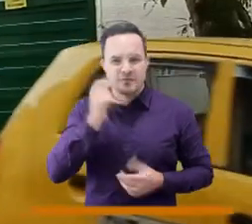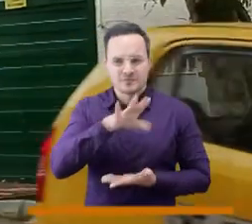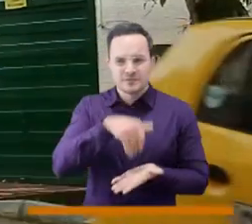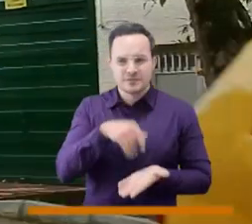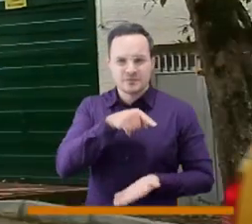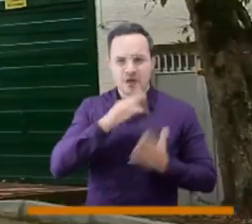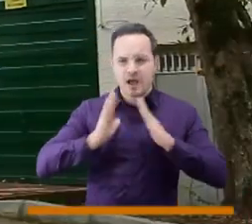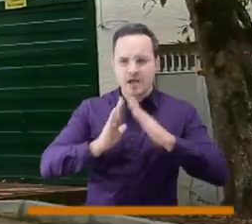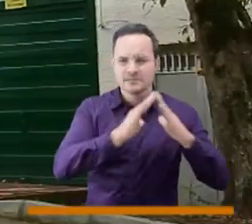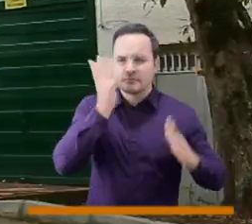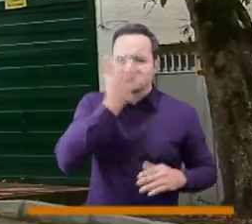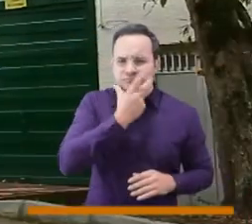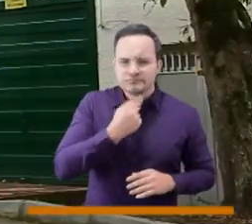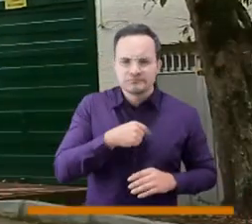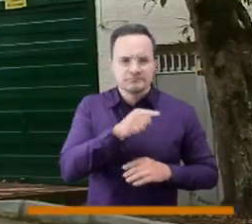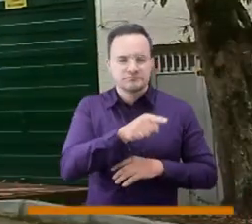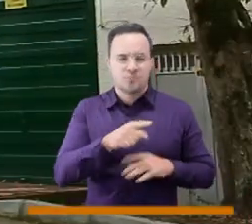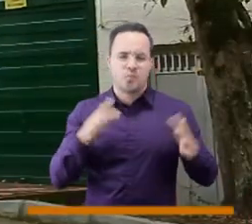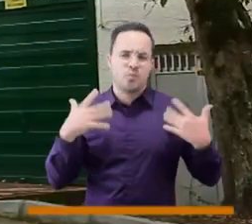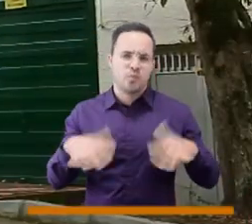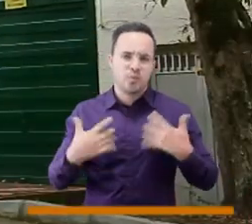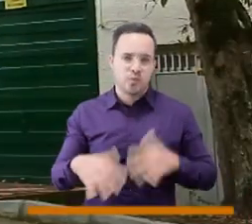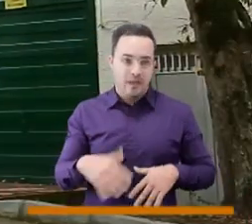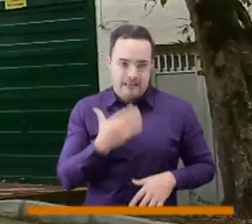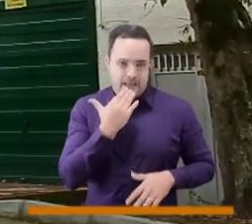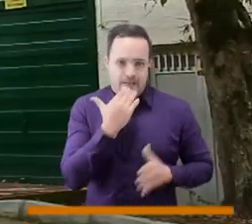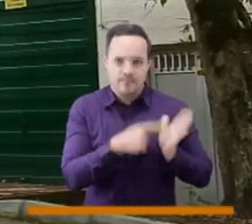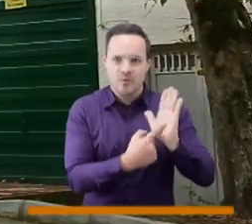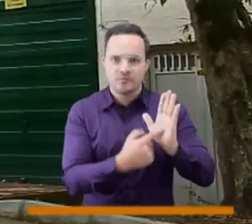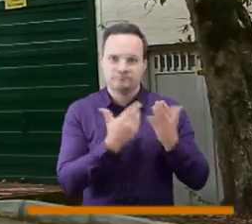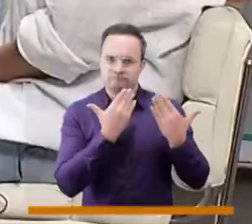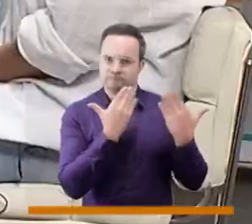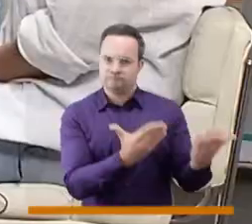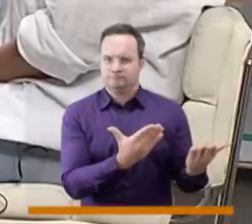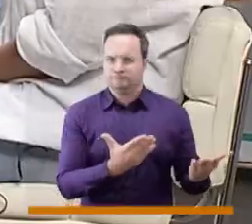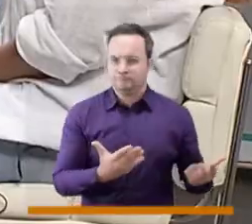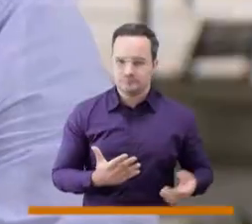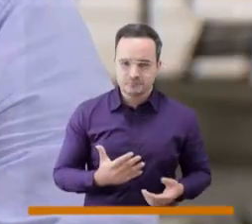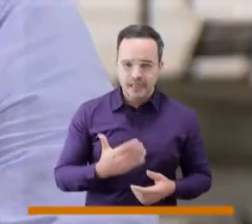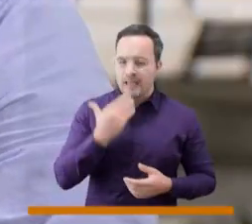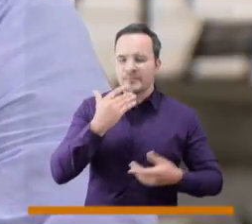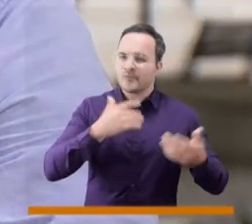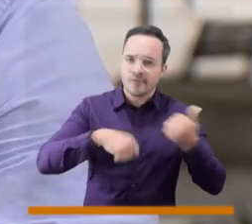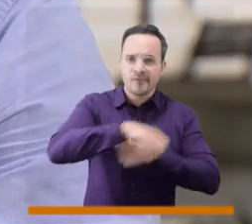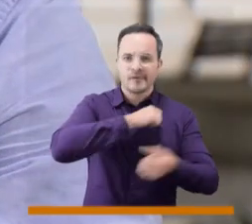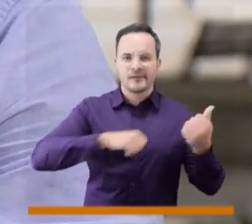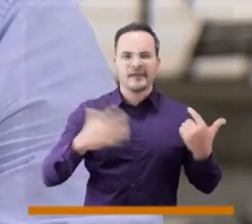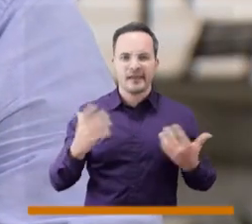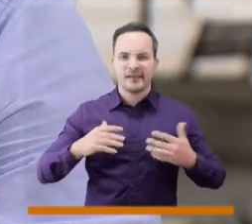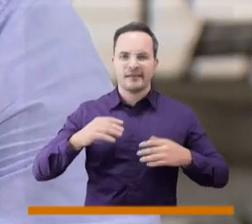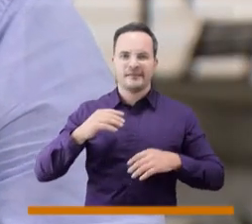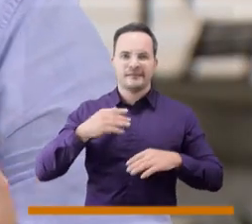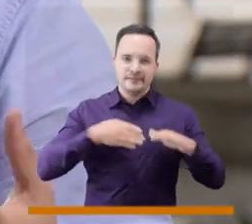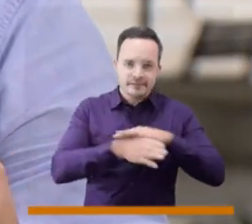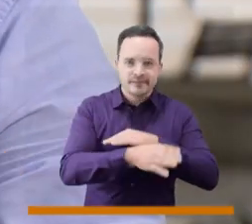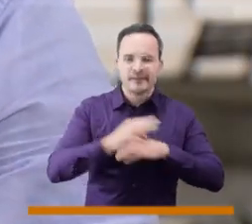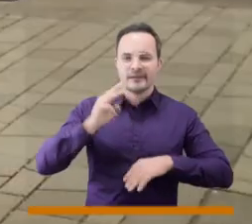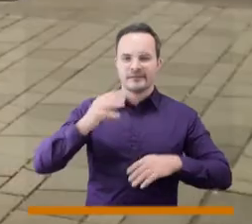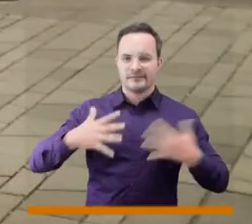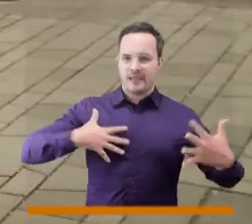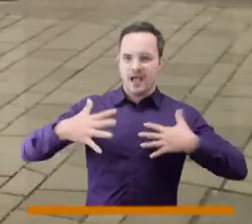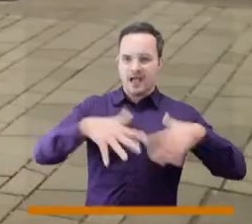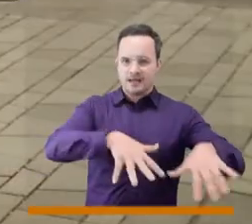pero tan descuidado el sector por parte de la alcaldía, lo que fuera, digamos, un turismo allá de teatros, de cafés, de vecinos que